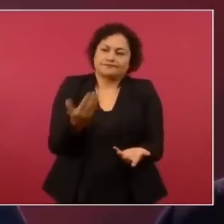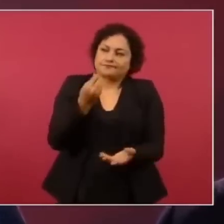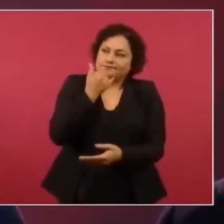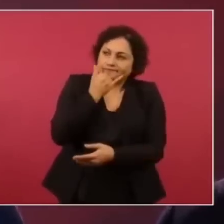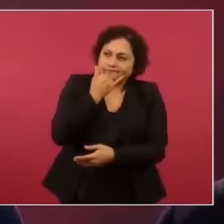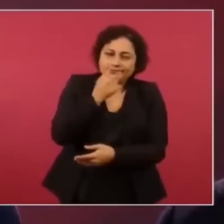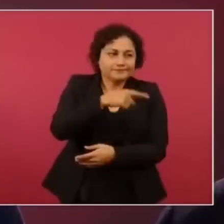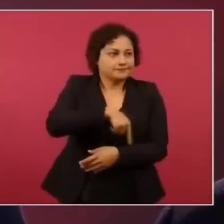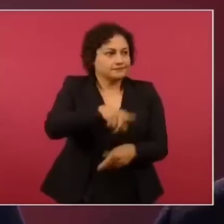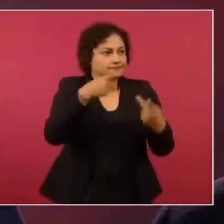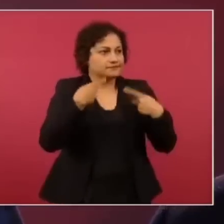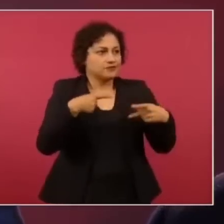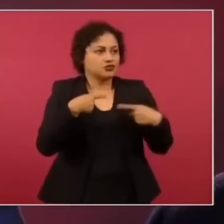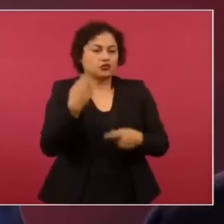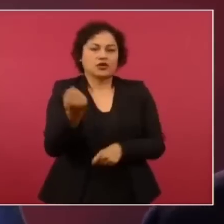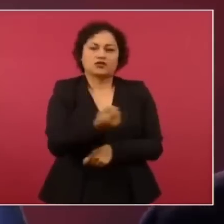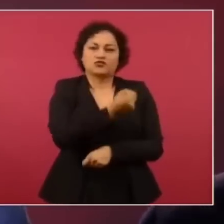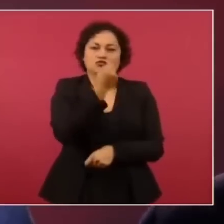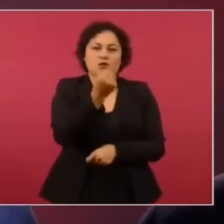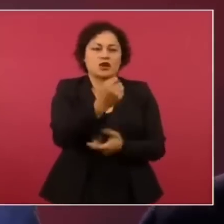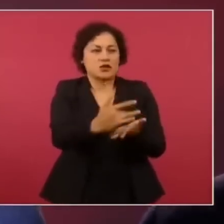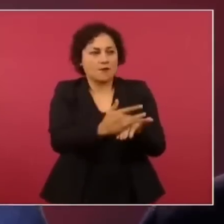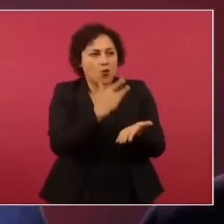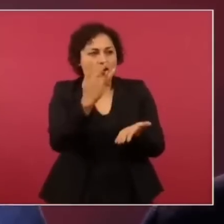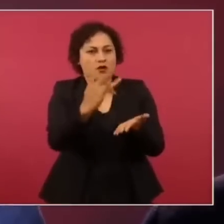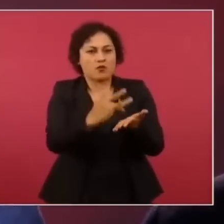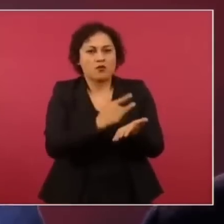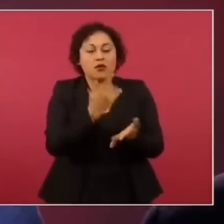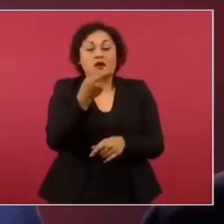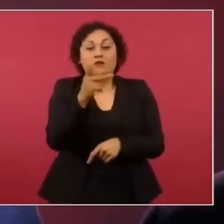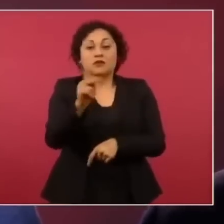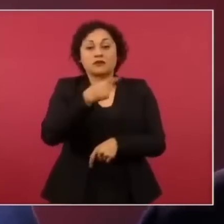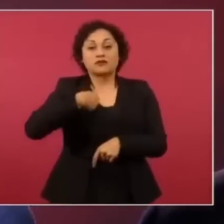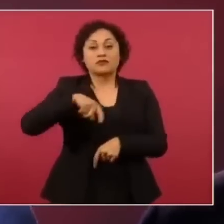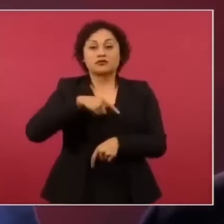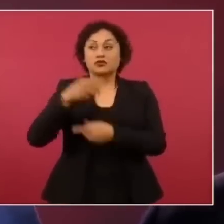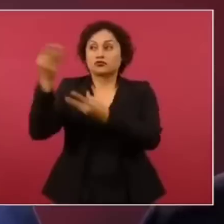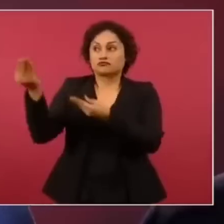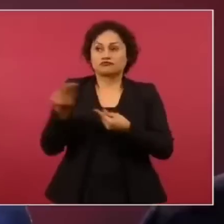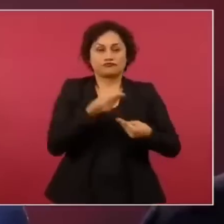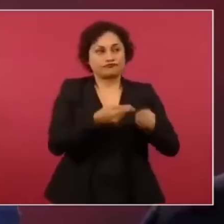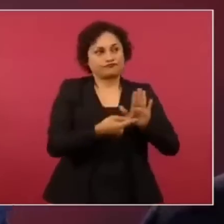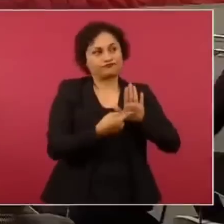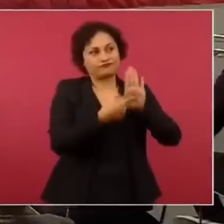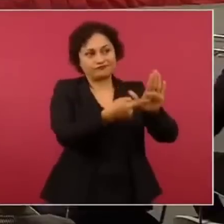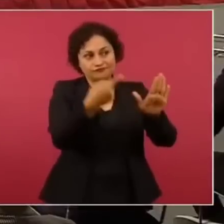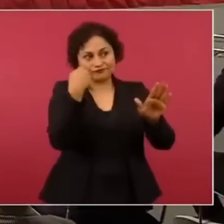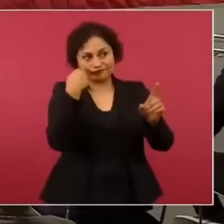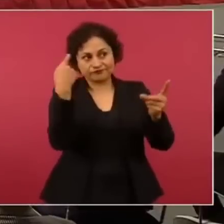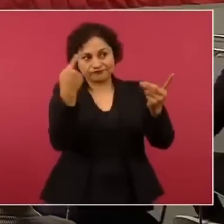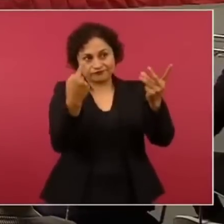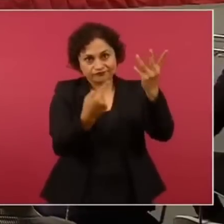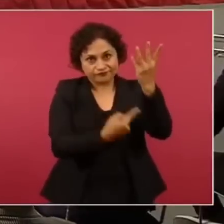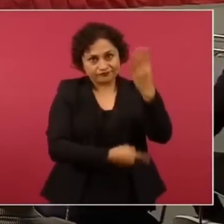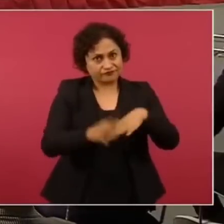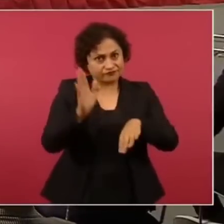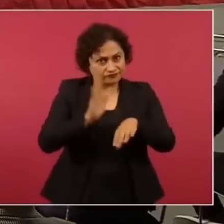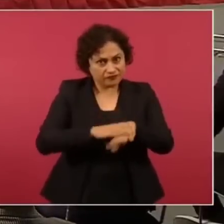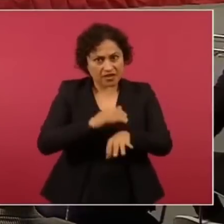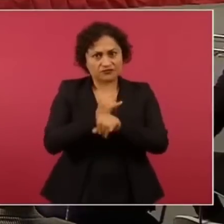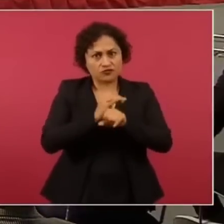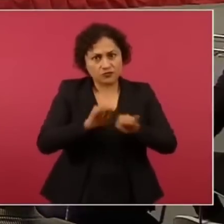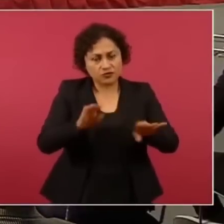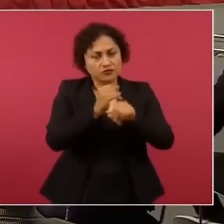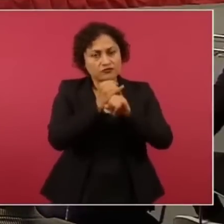apoyando, pero tenemos que estar informando, y por eso estamos aquí.